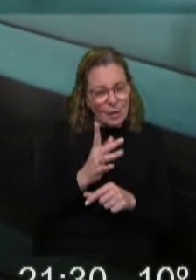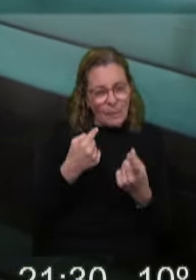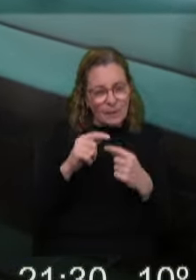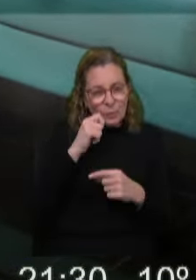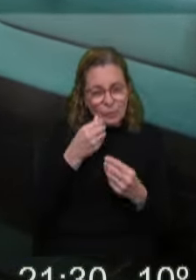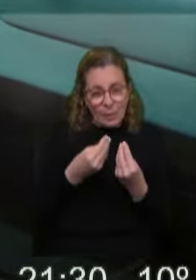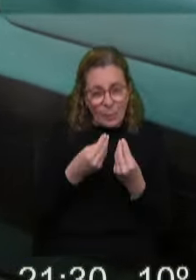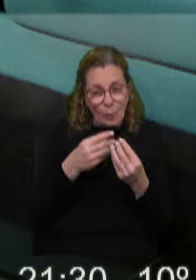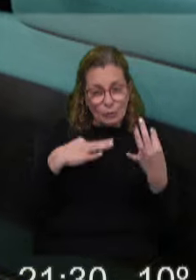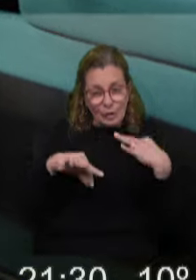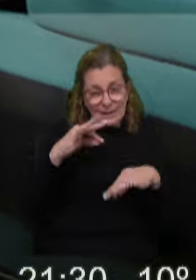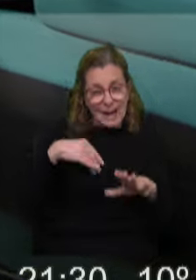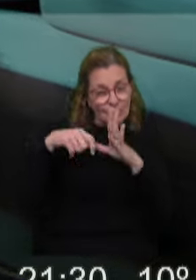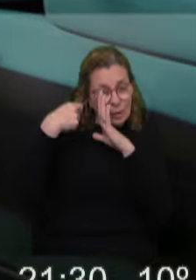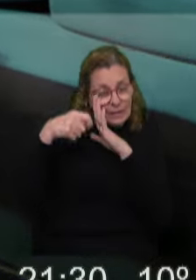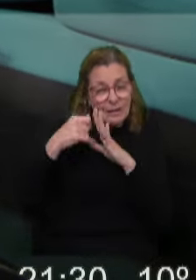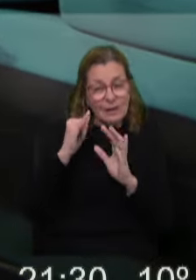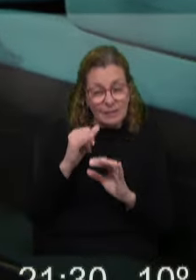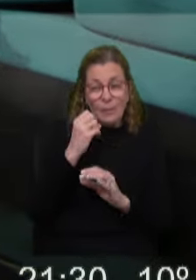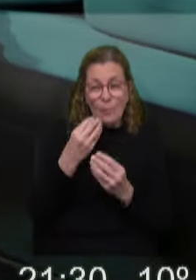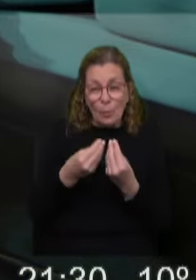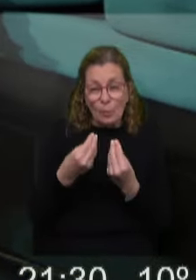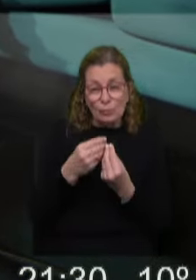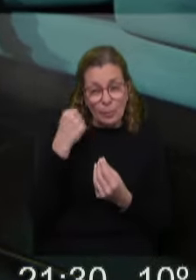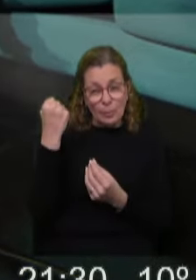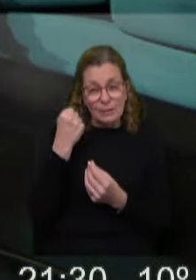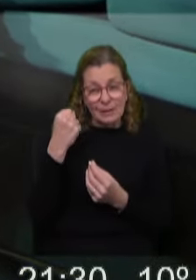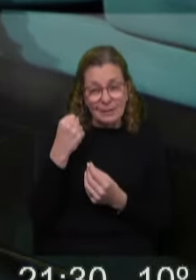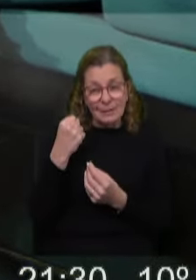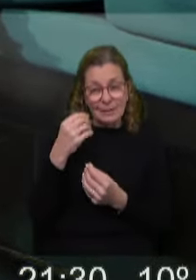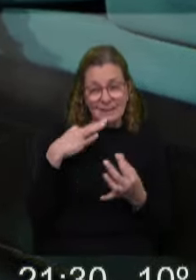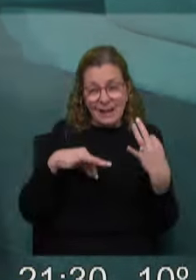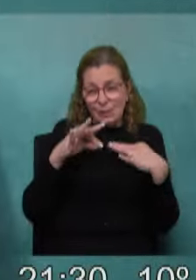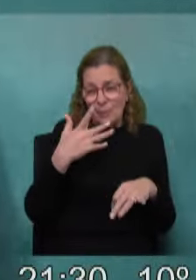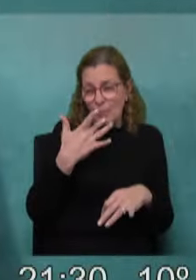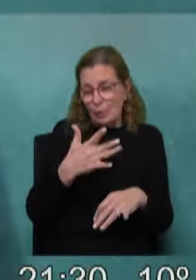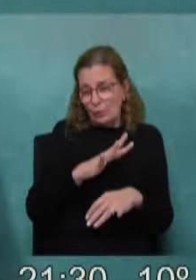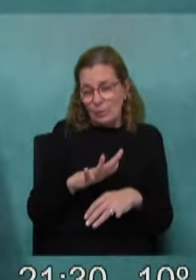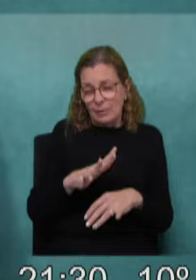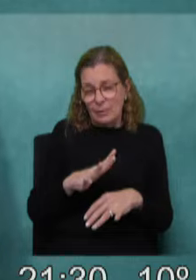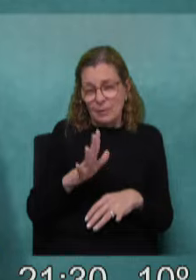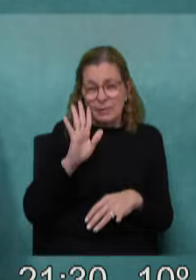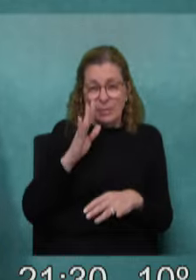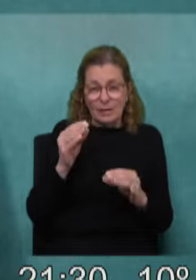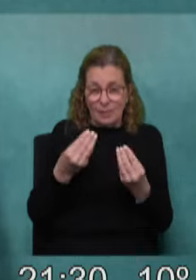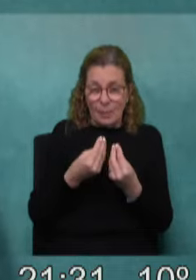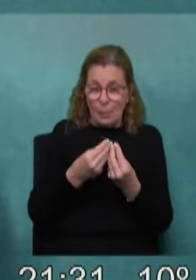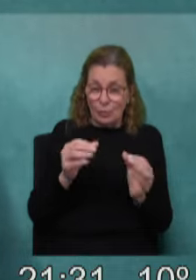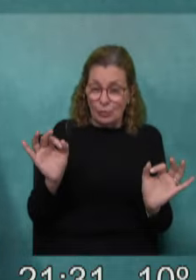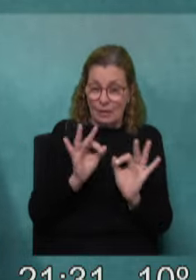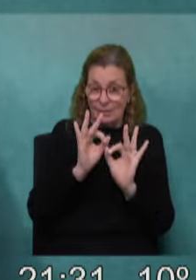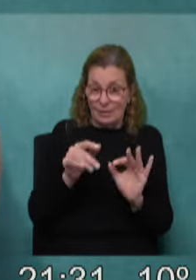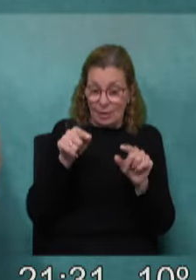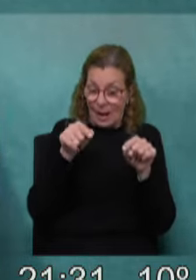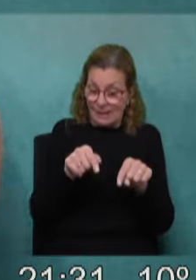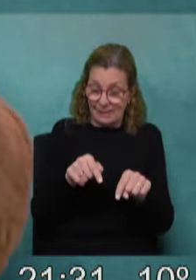gusta mucho el teatro, el cine. Sí, muchísimo, poderosísimo. El cine muchísimo, el teatro es increíble, se parece mucho a la música. Claro. Son dos artes que suceden